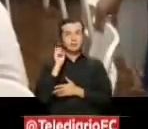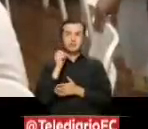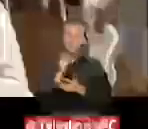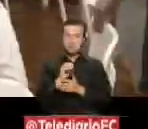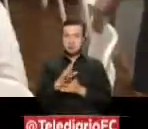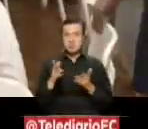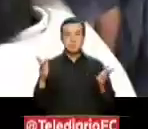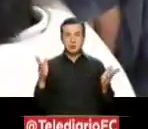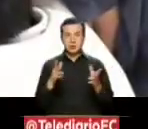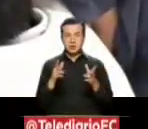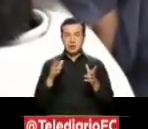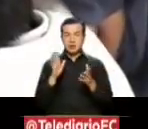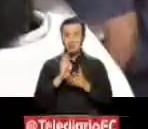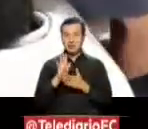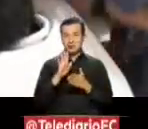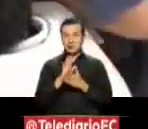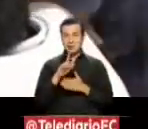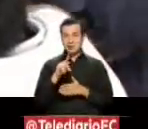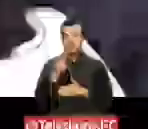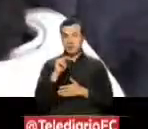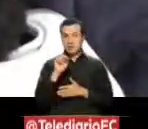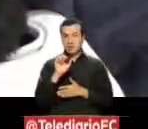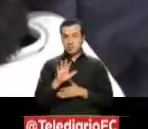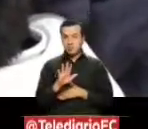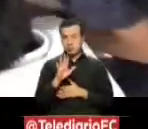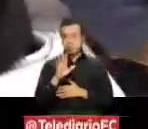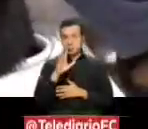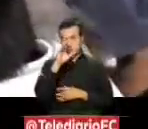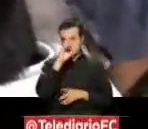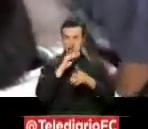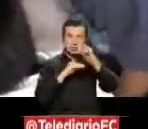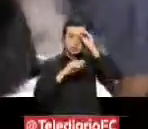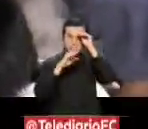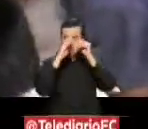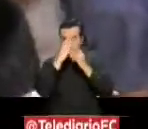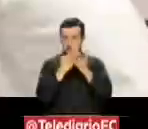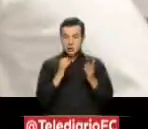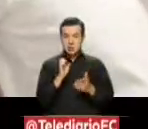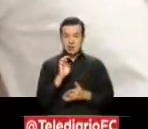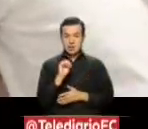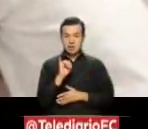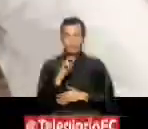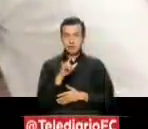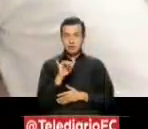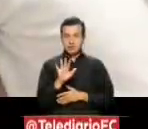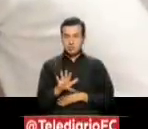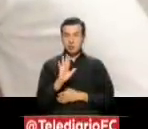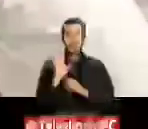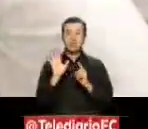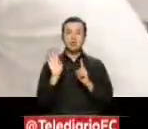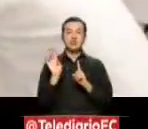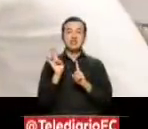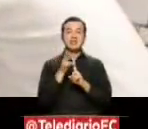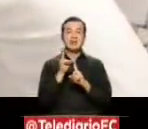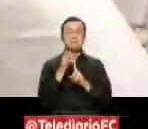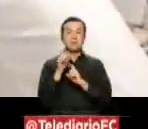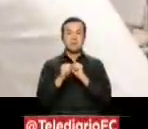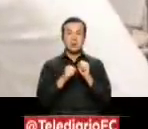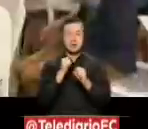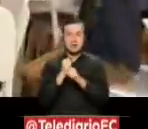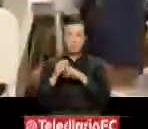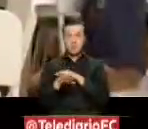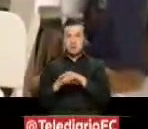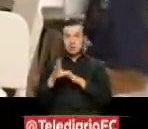unidad educativa Antonio Peñaselli participan de clases de robótica. Emily es estudiante de séptimo año y nos cuenta lo que